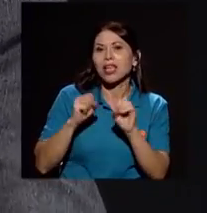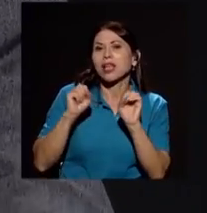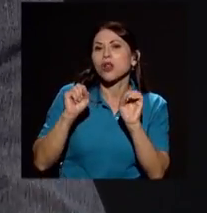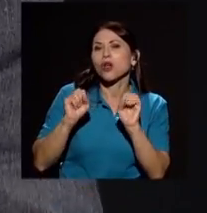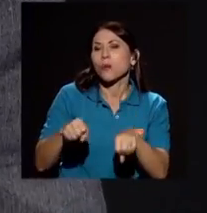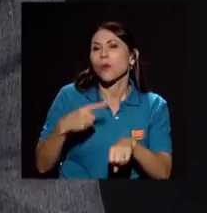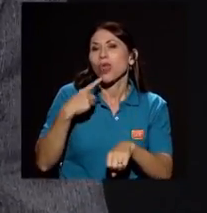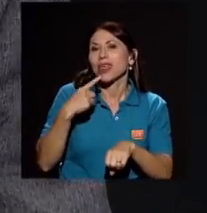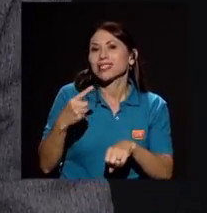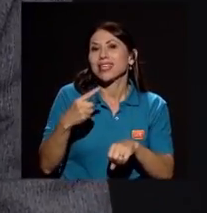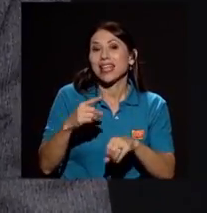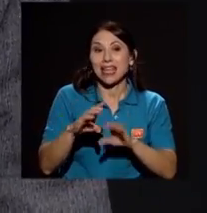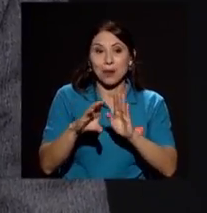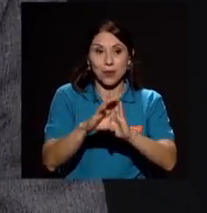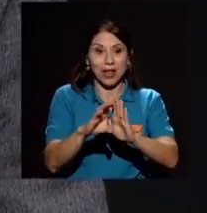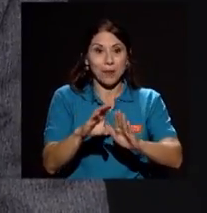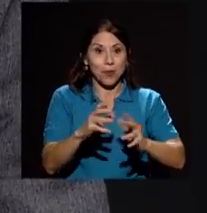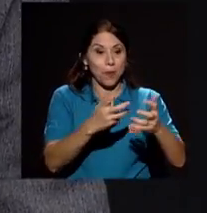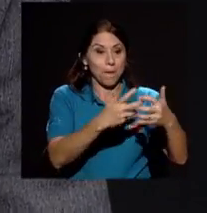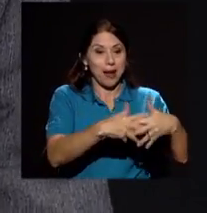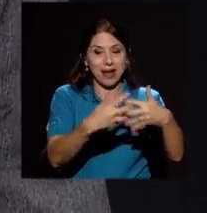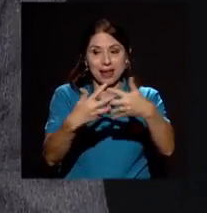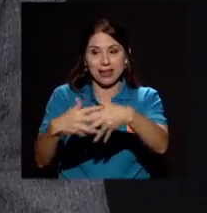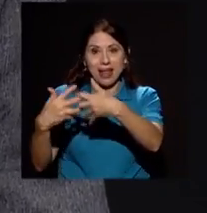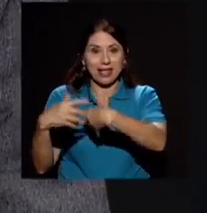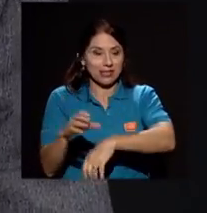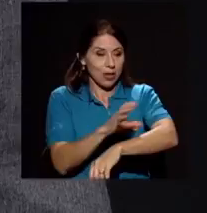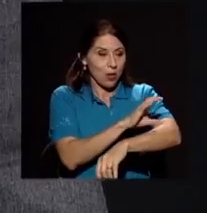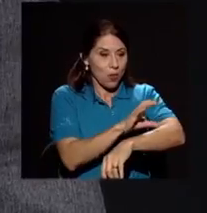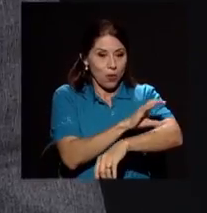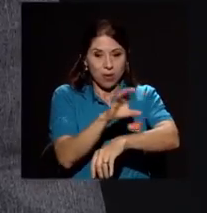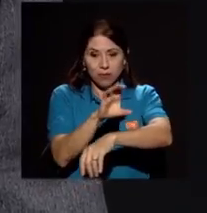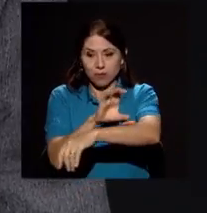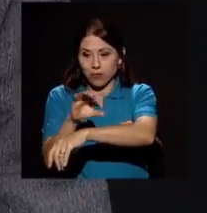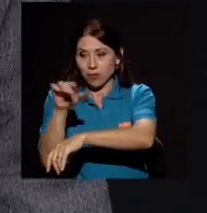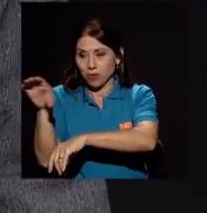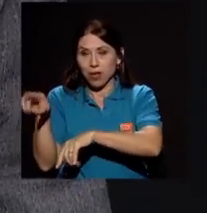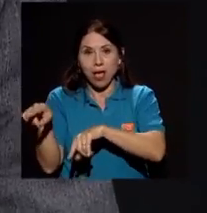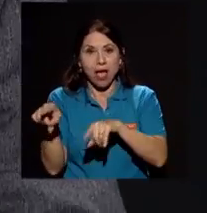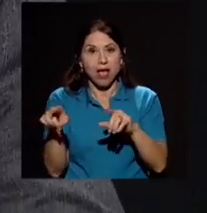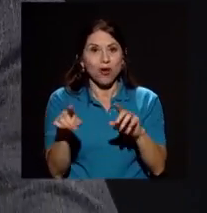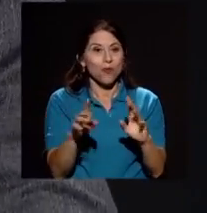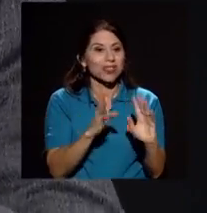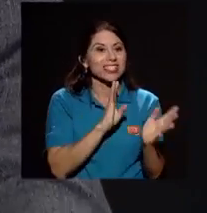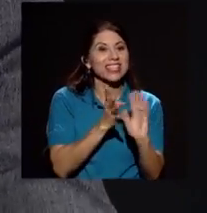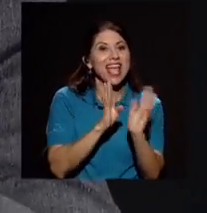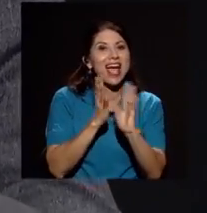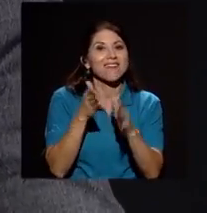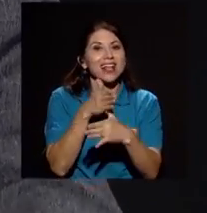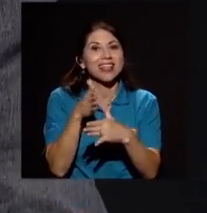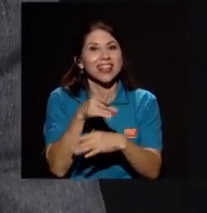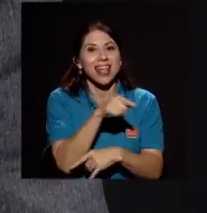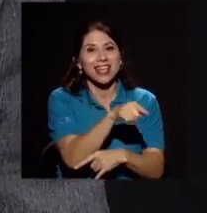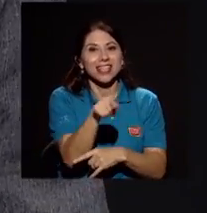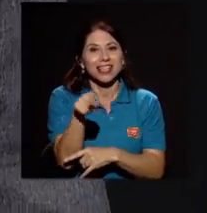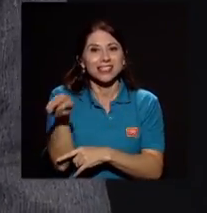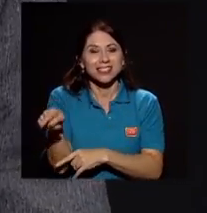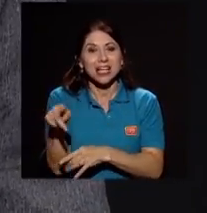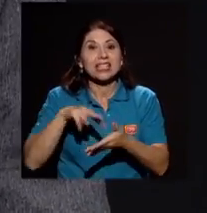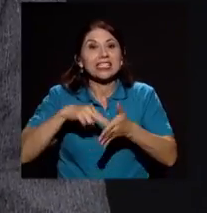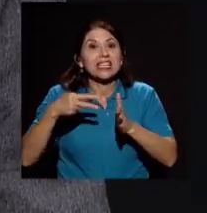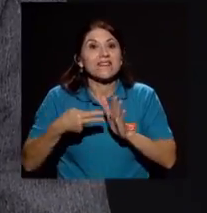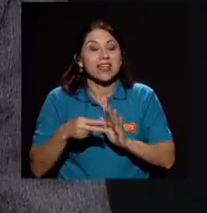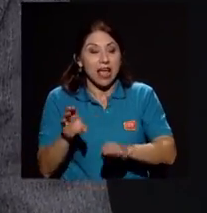se hablan entre ellas para nada y entonces simple y llanamente lo que estamos diciendo es que uno puede programar las máquinas